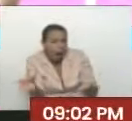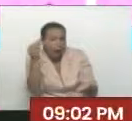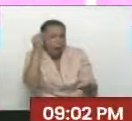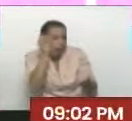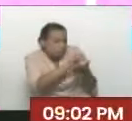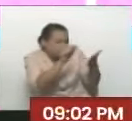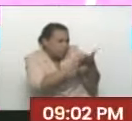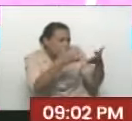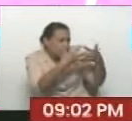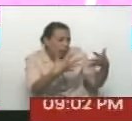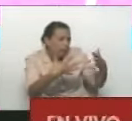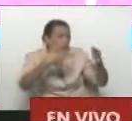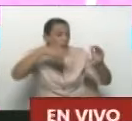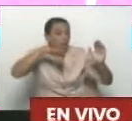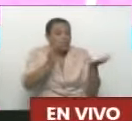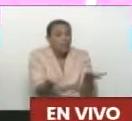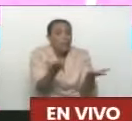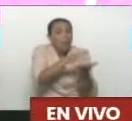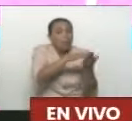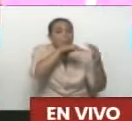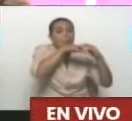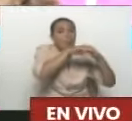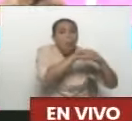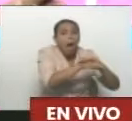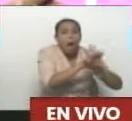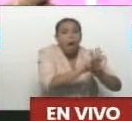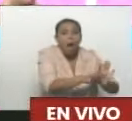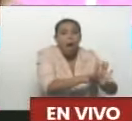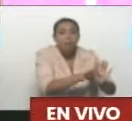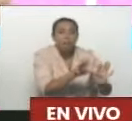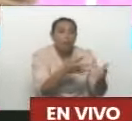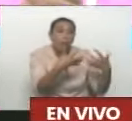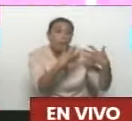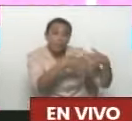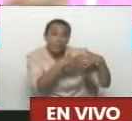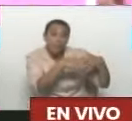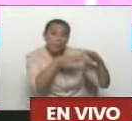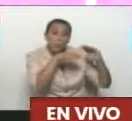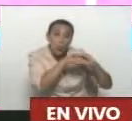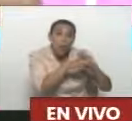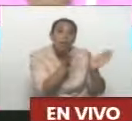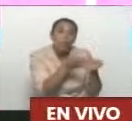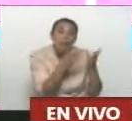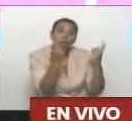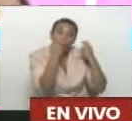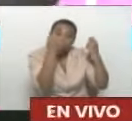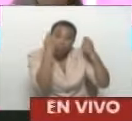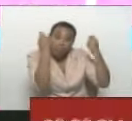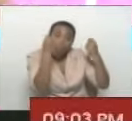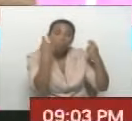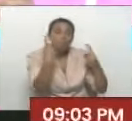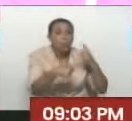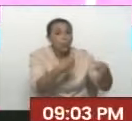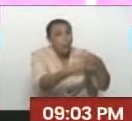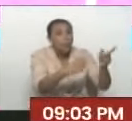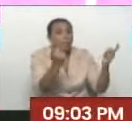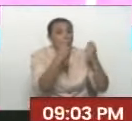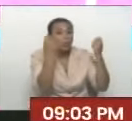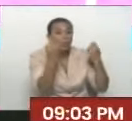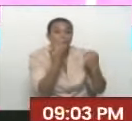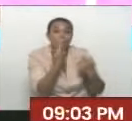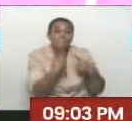investigadores de áreas específicas del quehacer cultural. Si nos mantenemos con las compañías, podemos seguir organizando eventos y eventos,